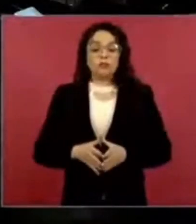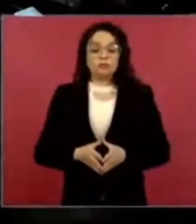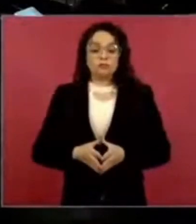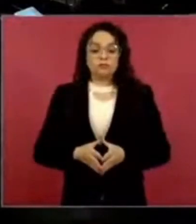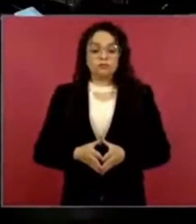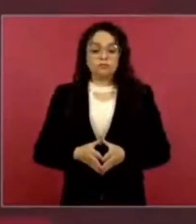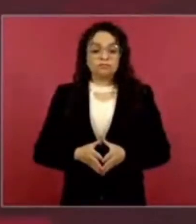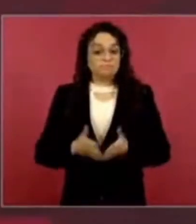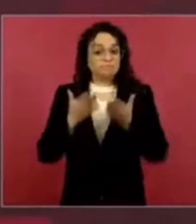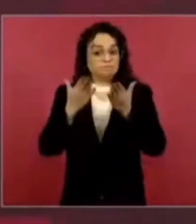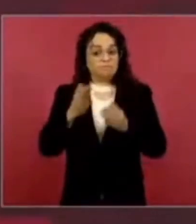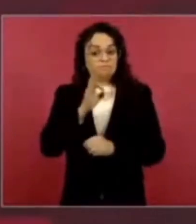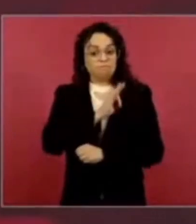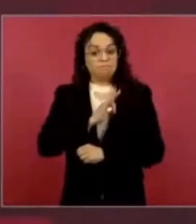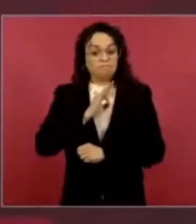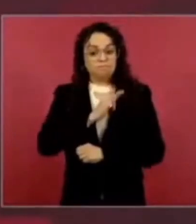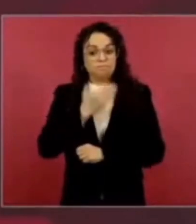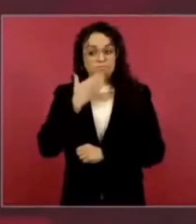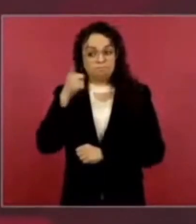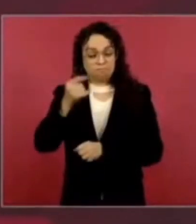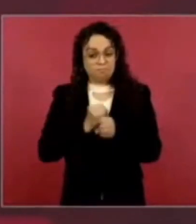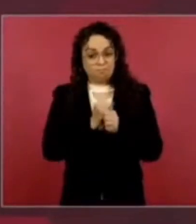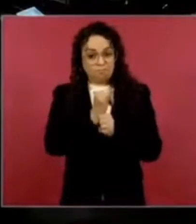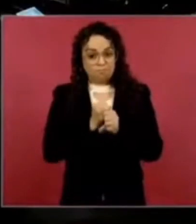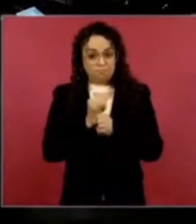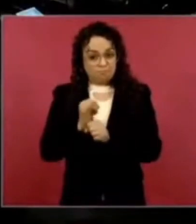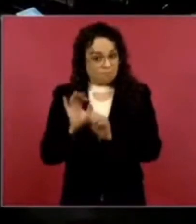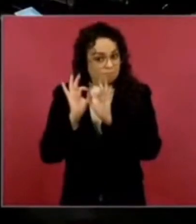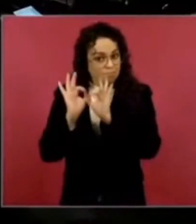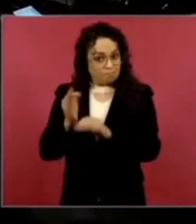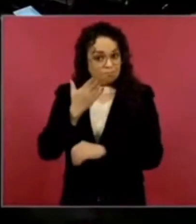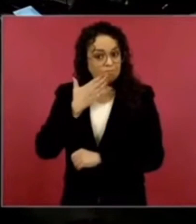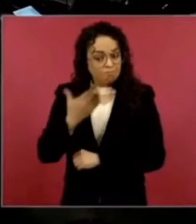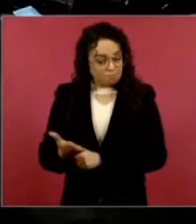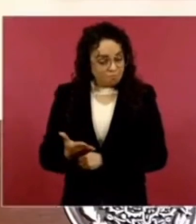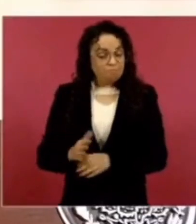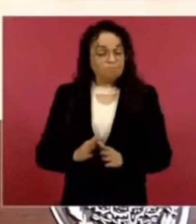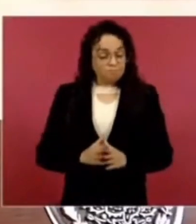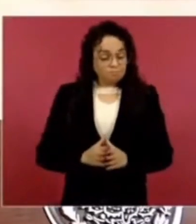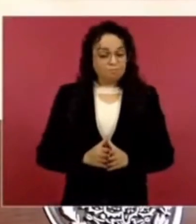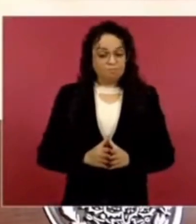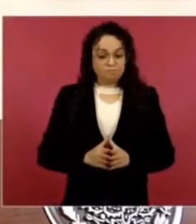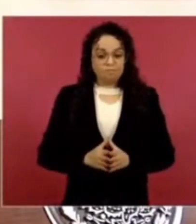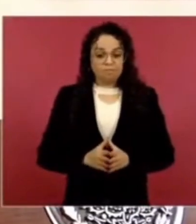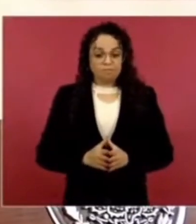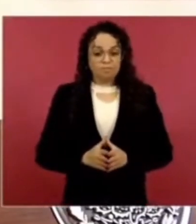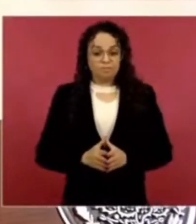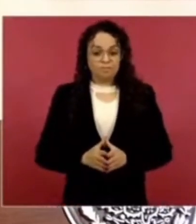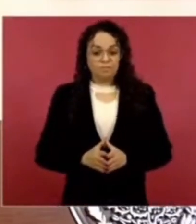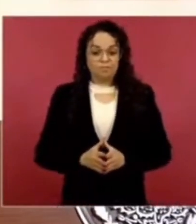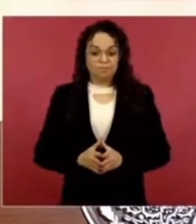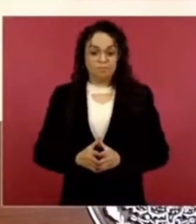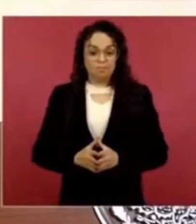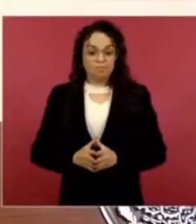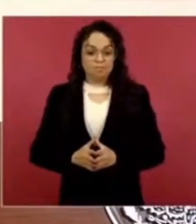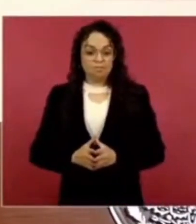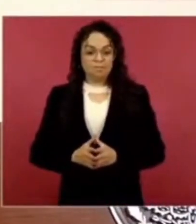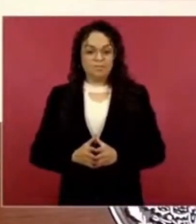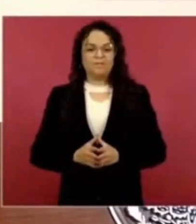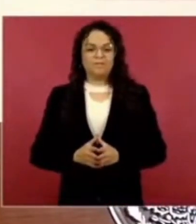trabajo. O sea, sí, excelente. Nada de MD.